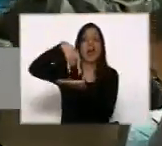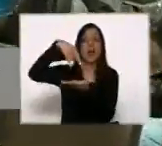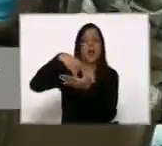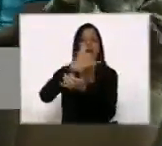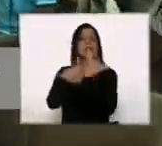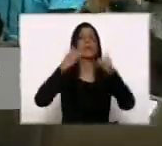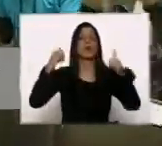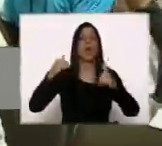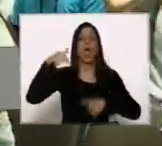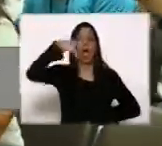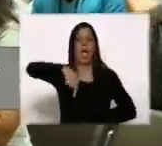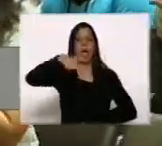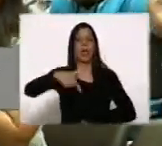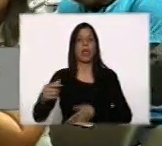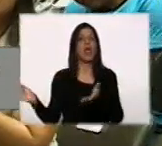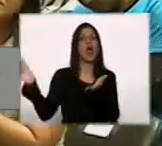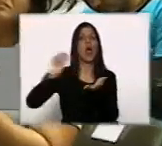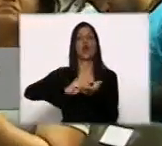aquí estamos todavía.